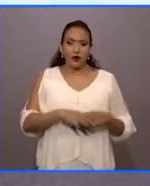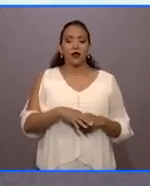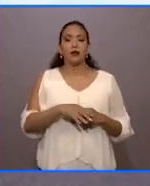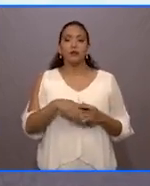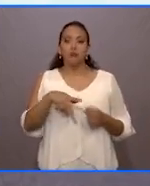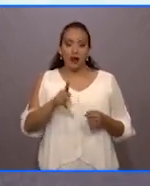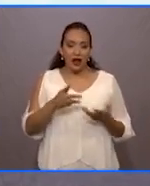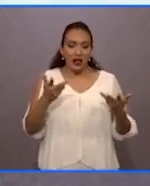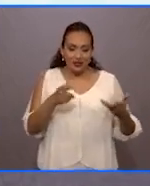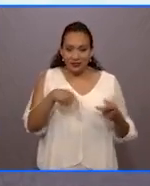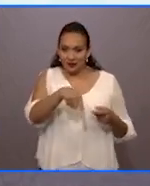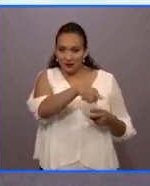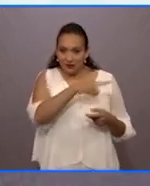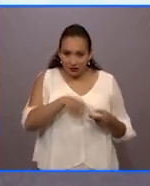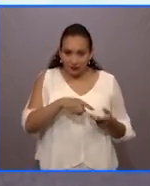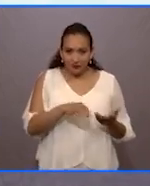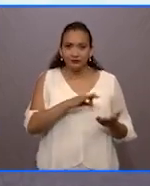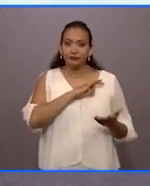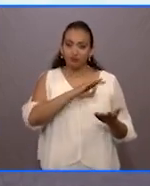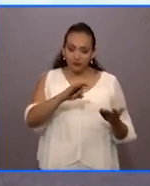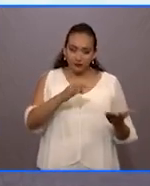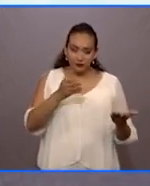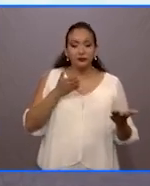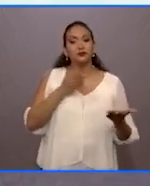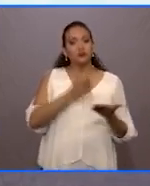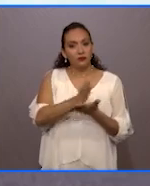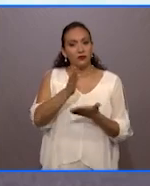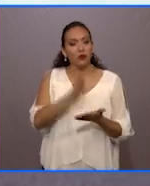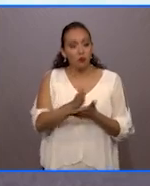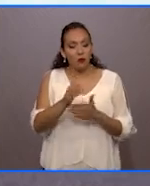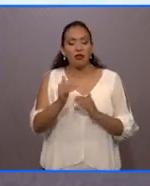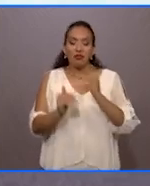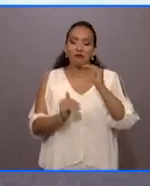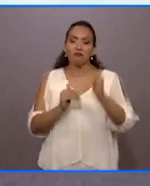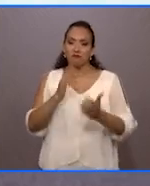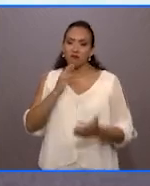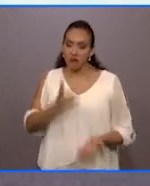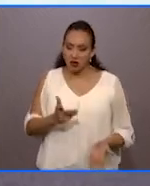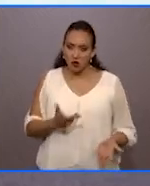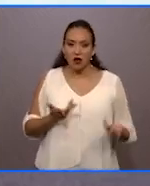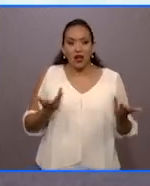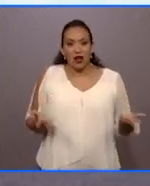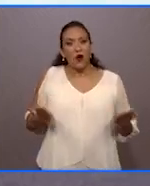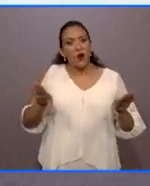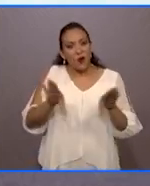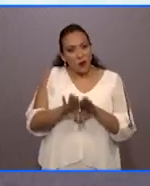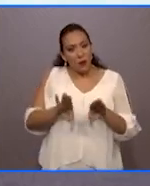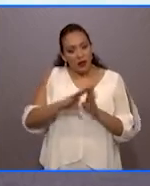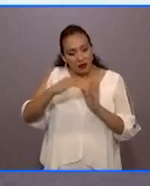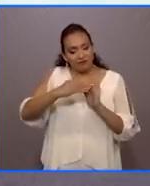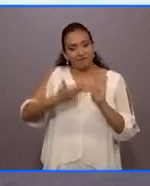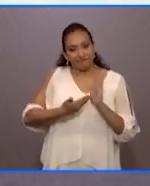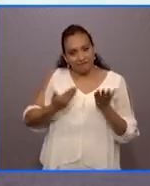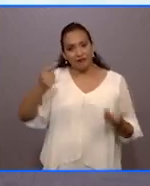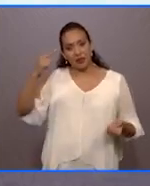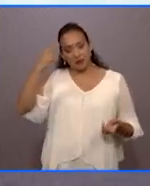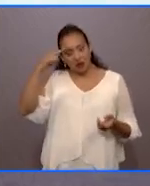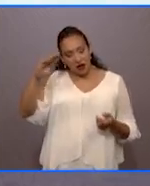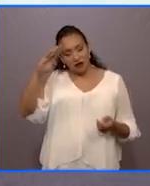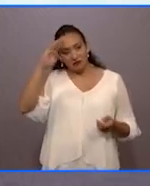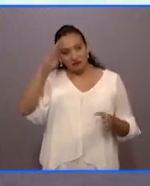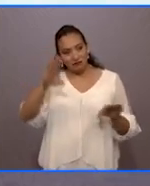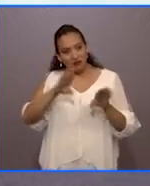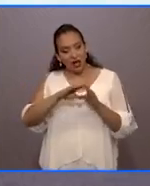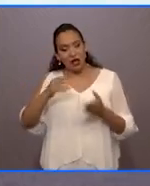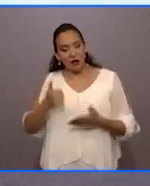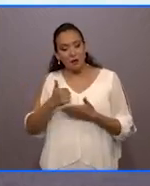valor de ese centro de trabajo, sin perder nada de eso, al contrario, se impulse con la felicidad y con la creatividad